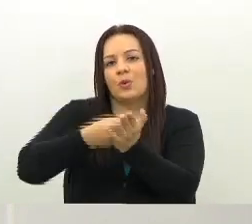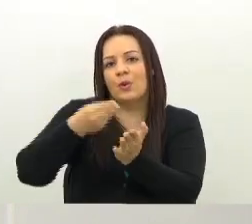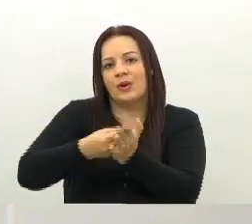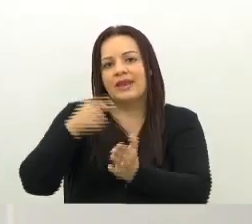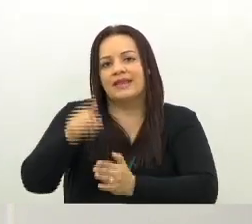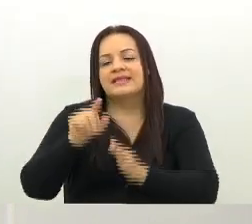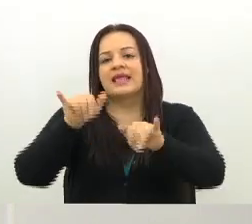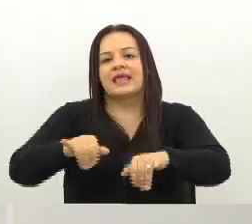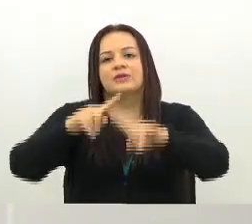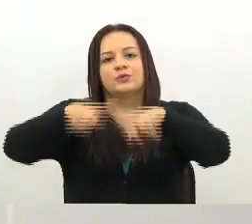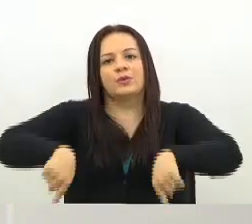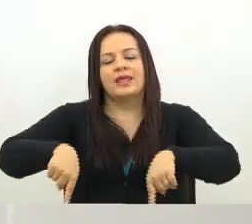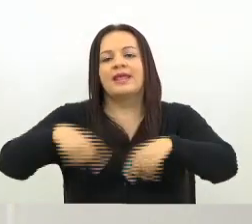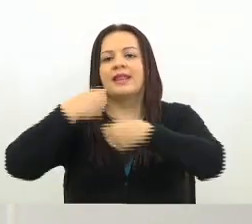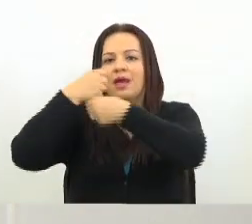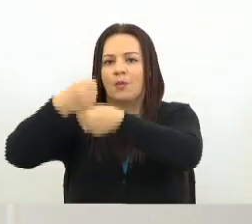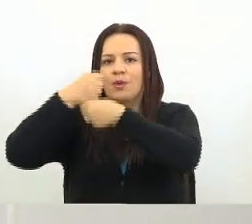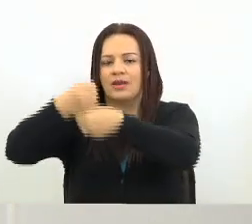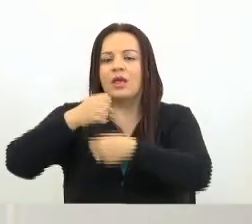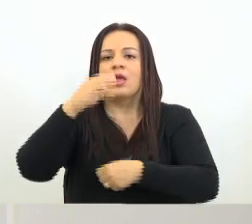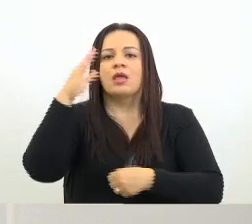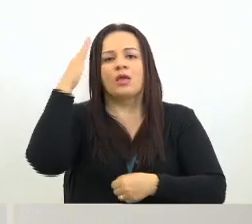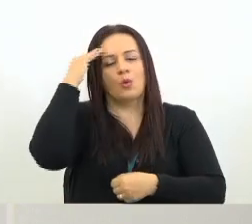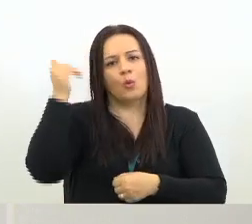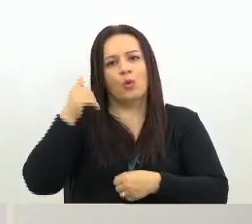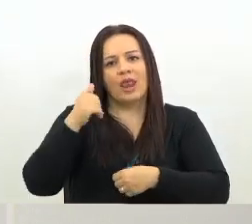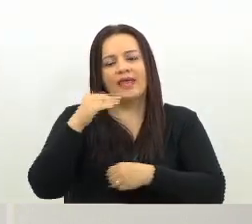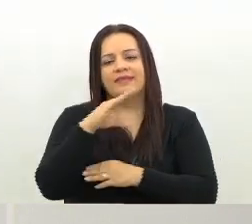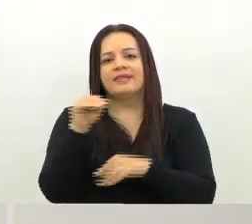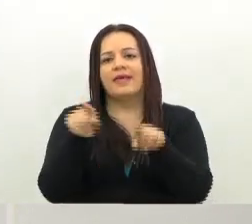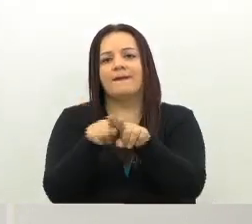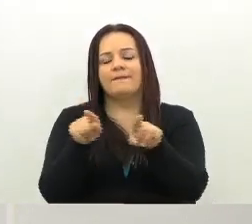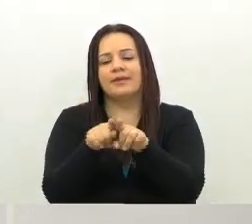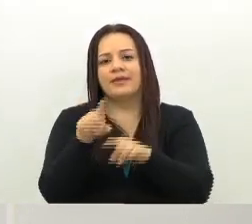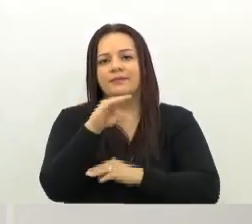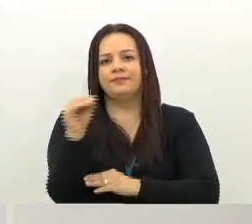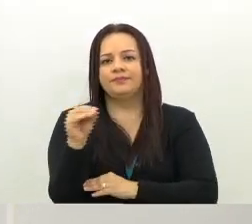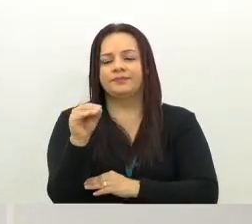quedan suspendidas durante la huelga. En Holanda, de acuerdo con el artículo